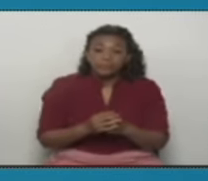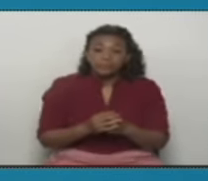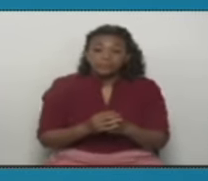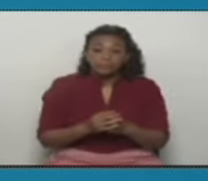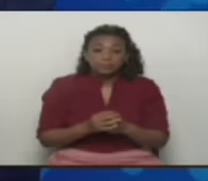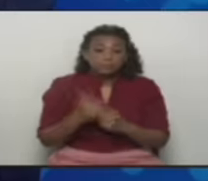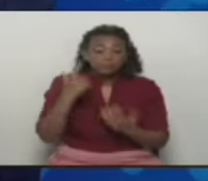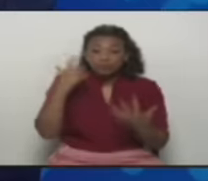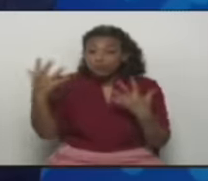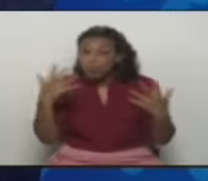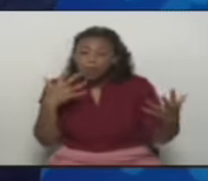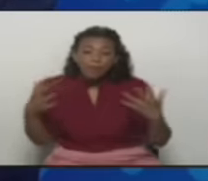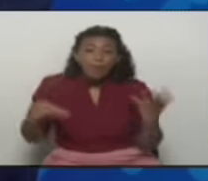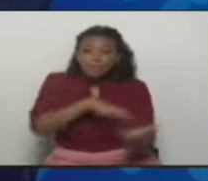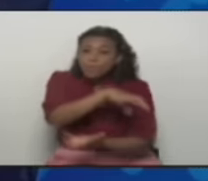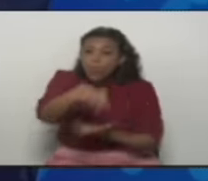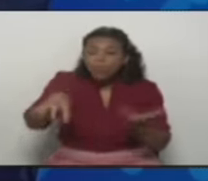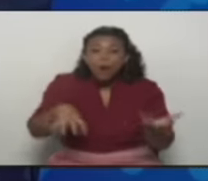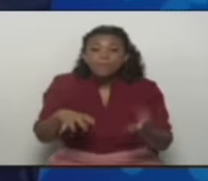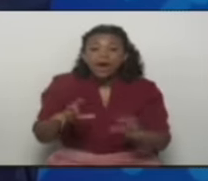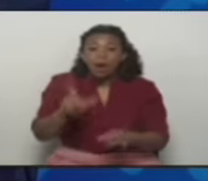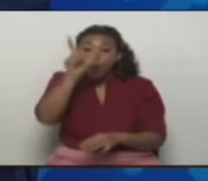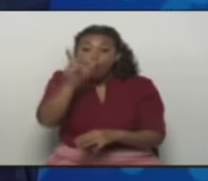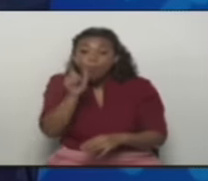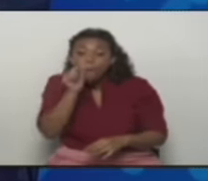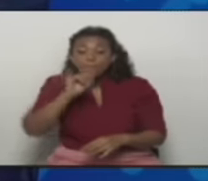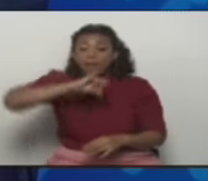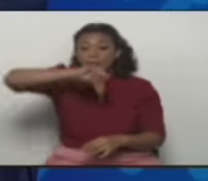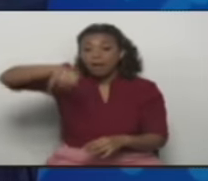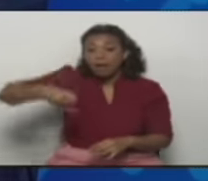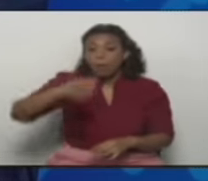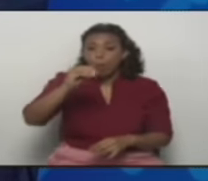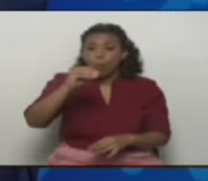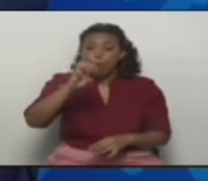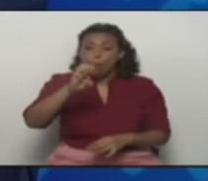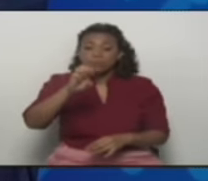Ciberleviatán, de un autor llamado José María Lazán,